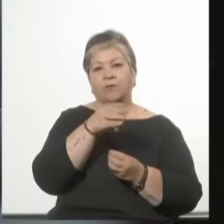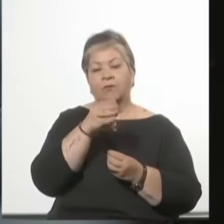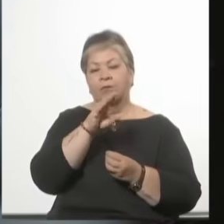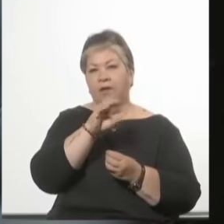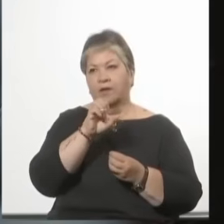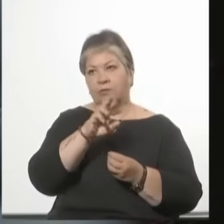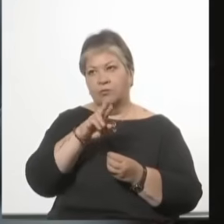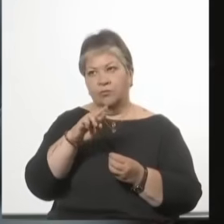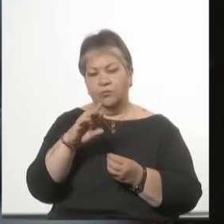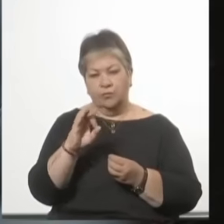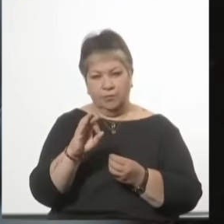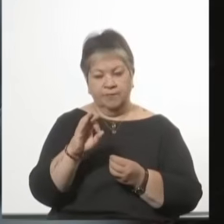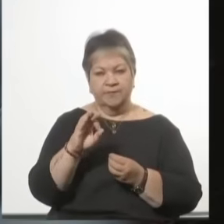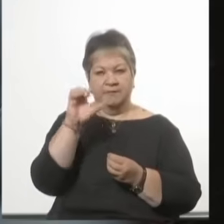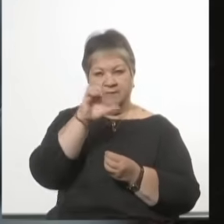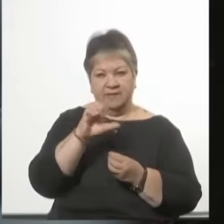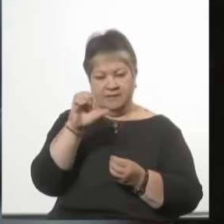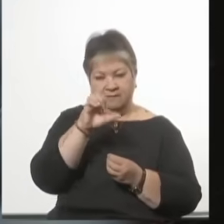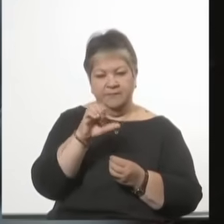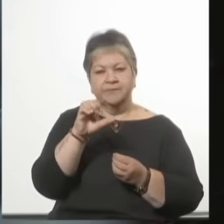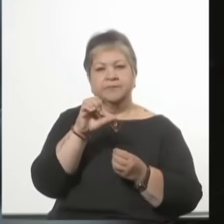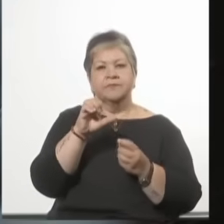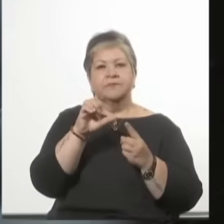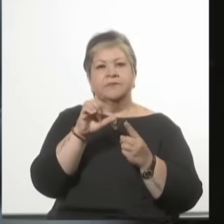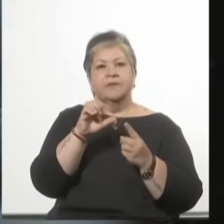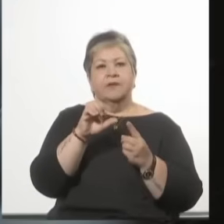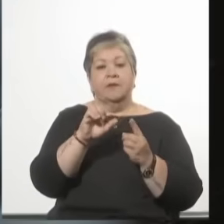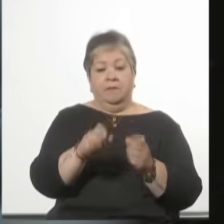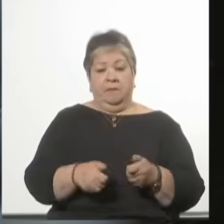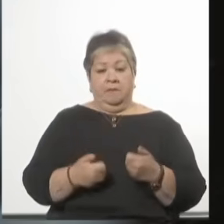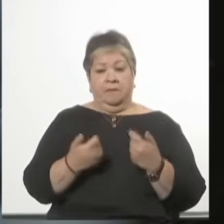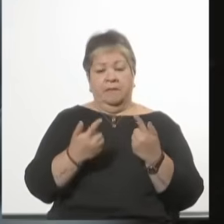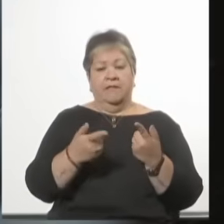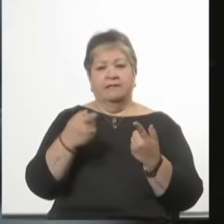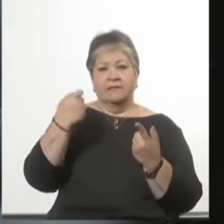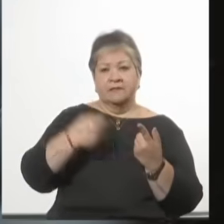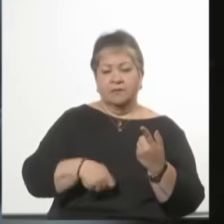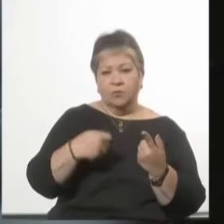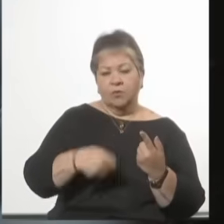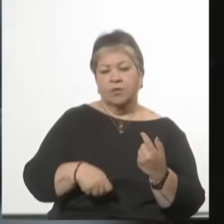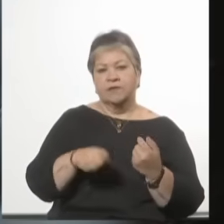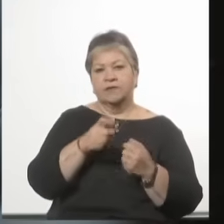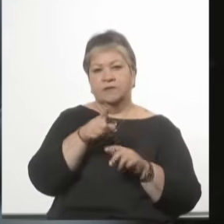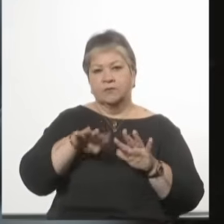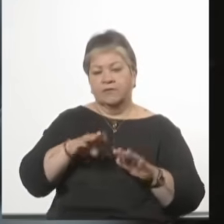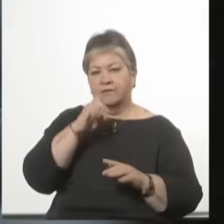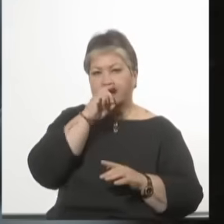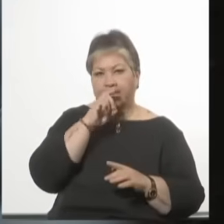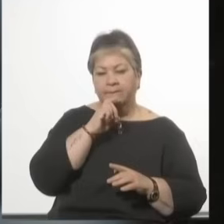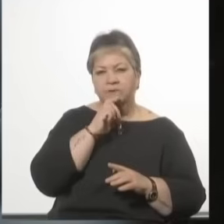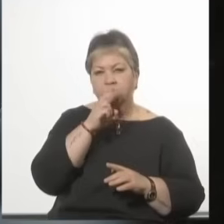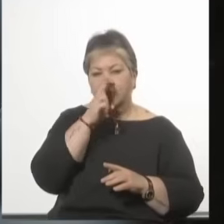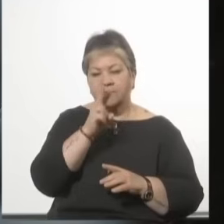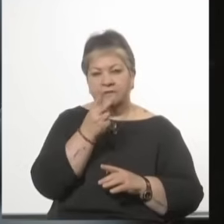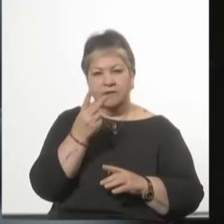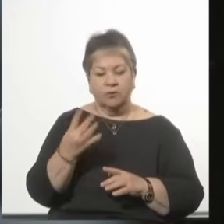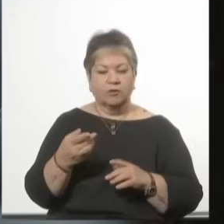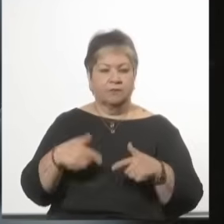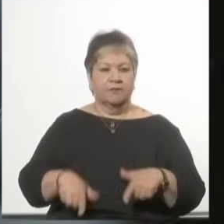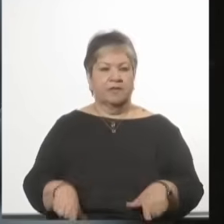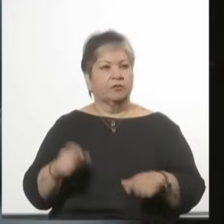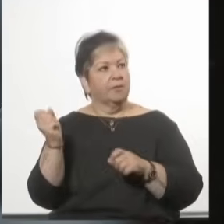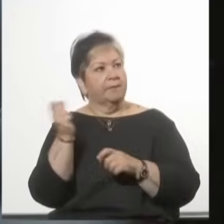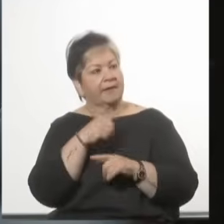con capacidad para emitir seguros. El 19 de marzo de 2024, el ministro envía una nota a Cardama